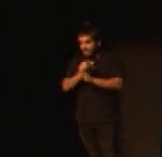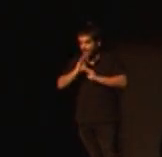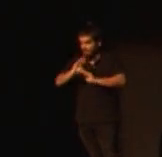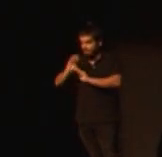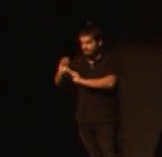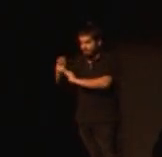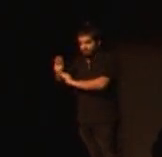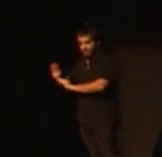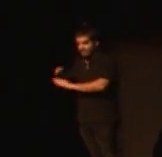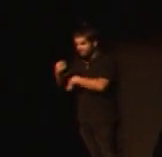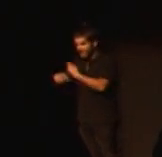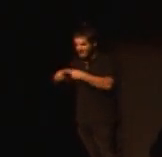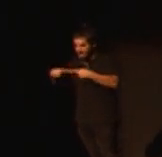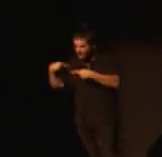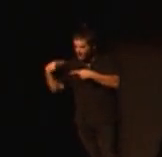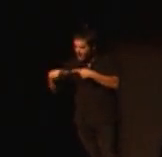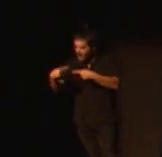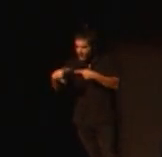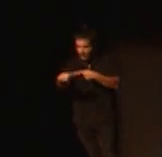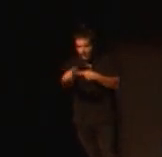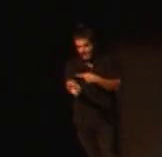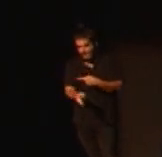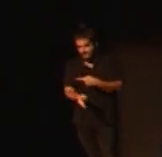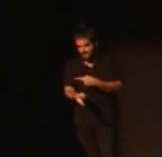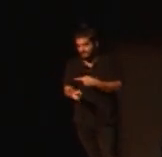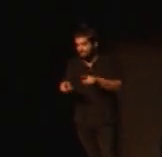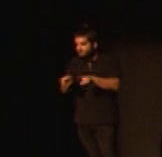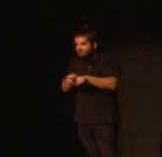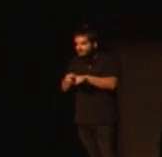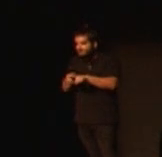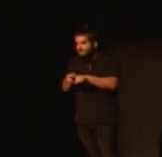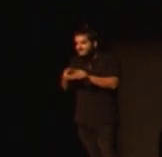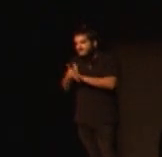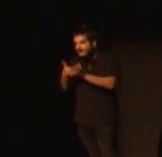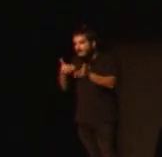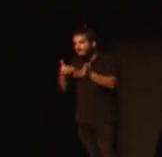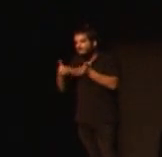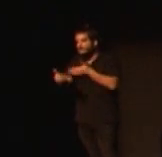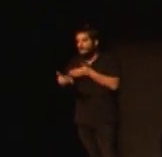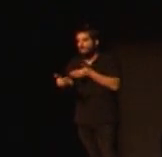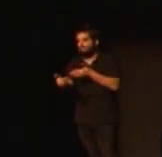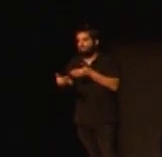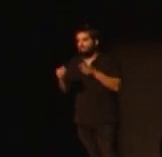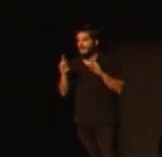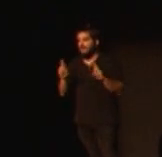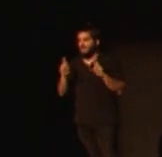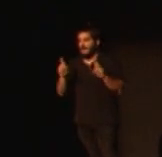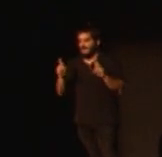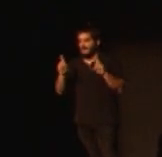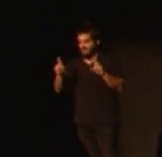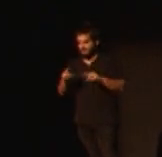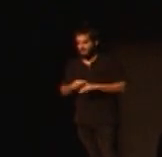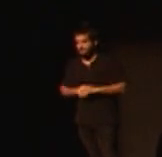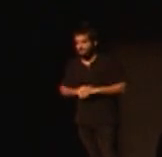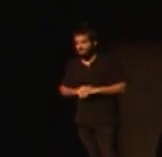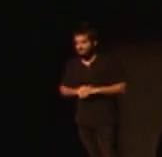lleváis a cabo cada día. Dais una proyección de esperanza a muchísima gente y hoy por hoy seguramente es